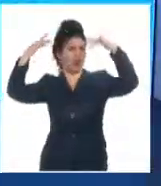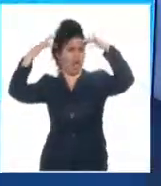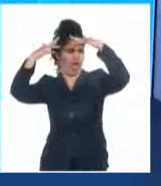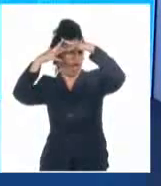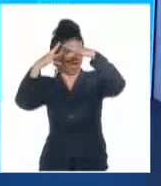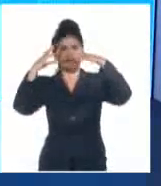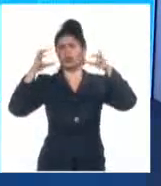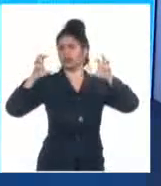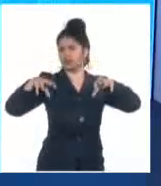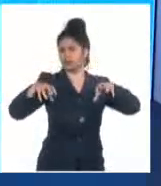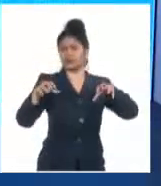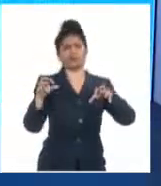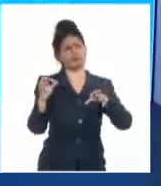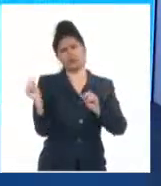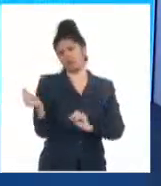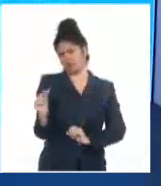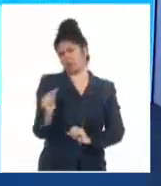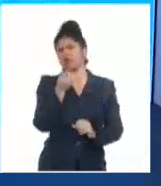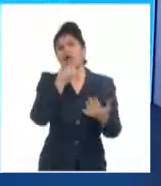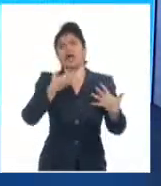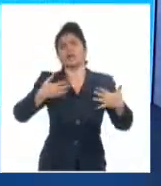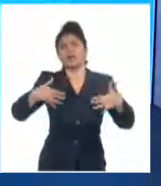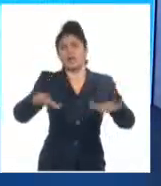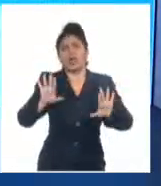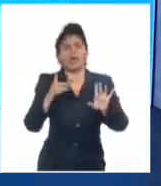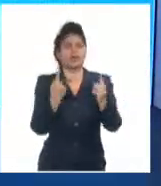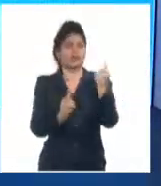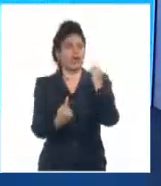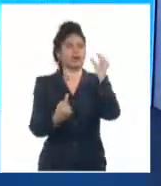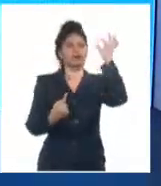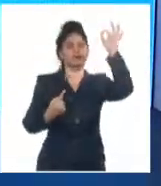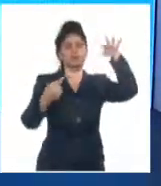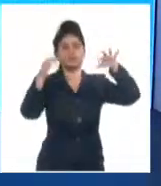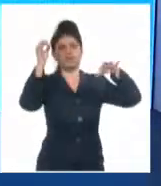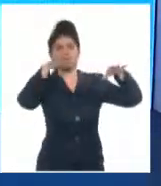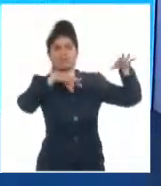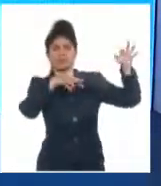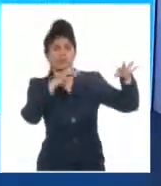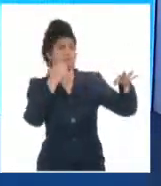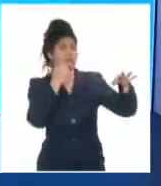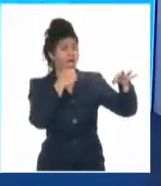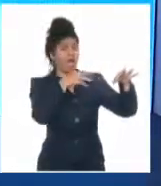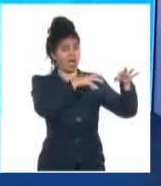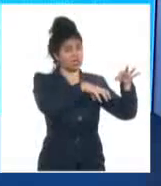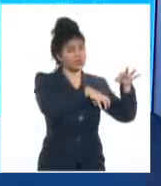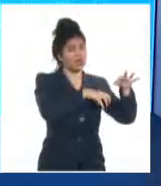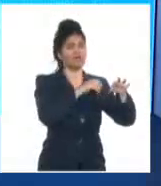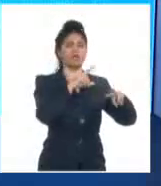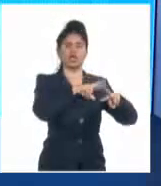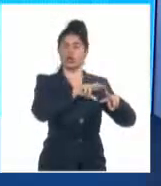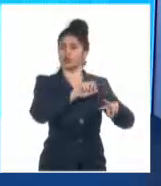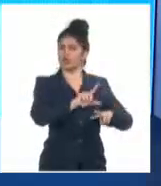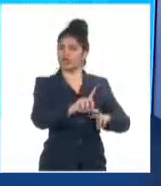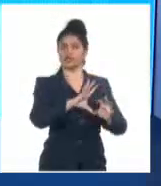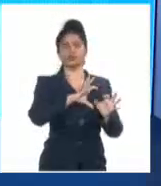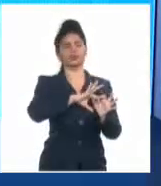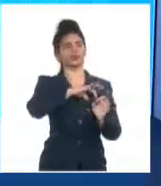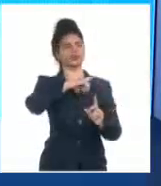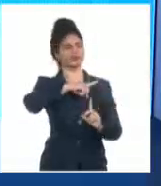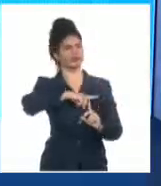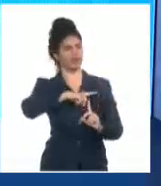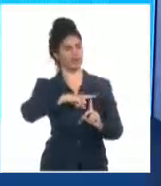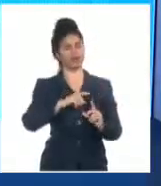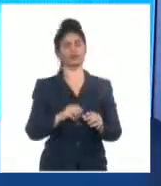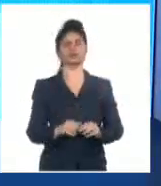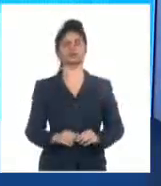en sentido general, y ya les decía, sobre aislados chubascos en el norte de Holguín y también en la provincia de Guantánamo. Por la noche se mantendrán todavía